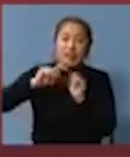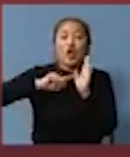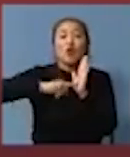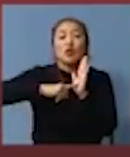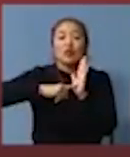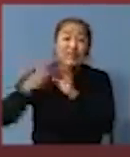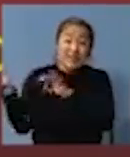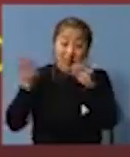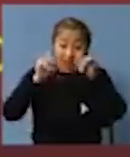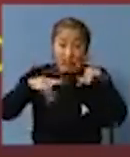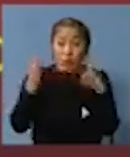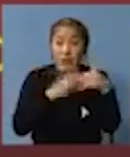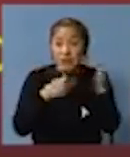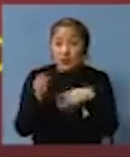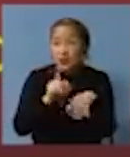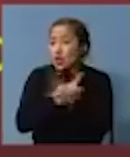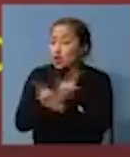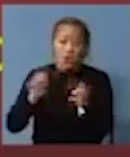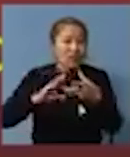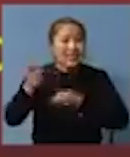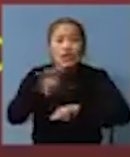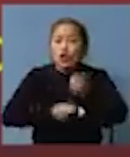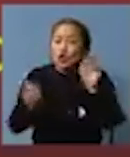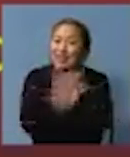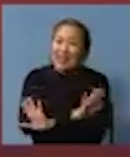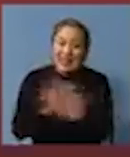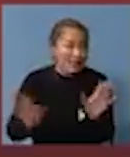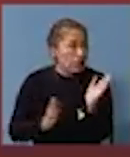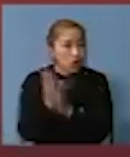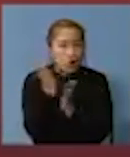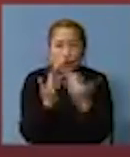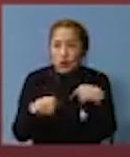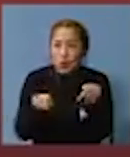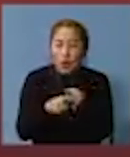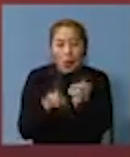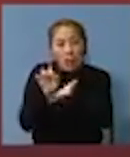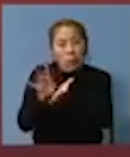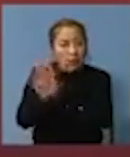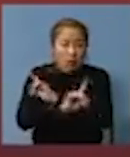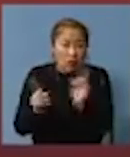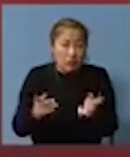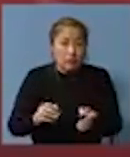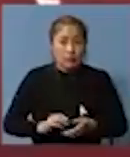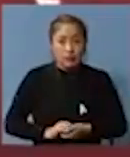jueves. No, ese tema no lo negocio, no lo voy a correr al camionero al sexto pueblo. No.